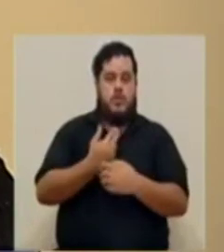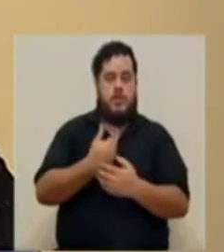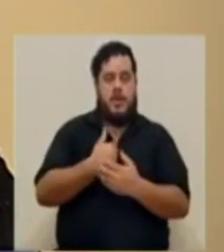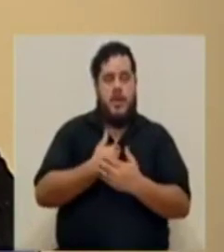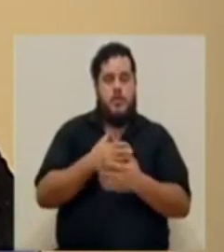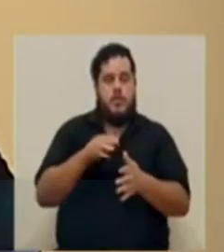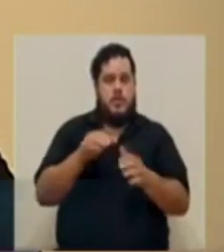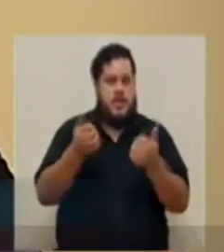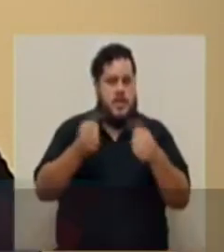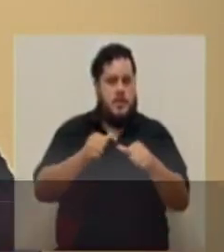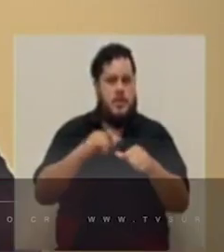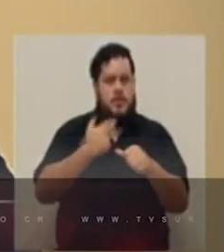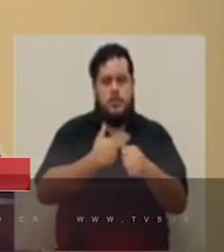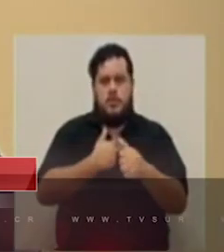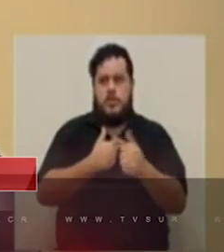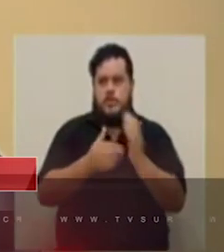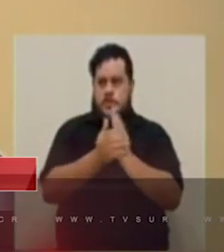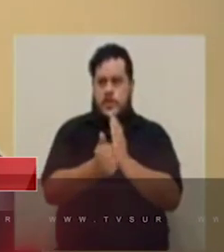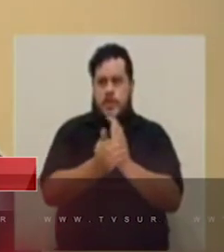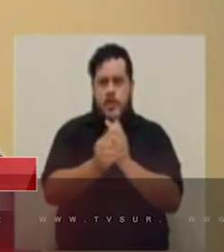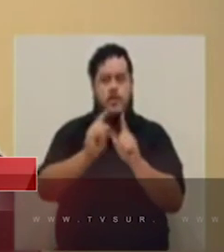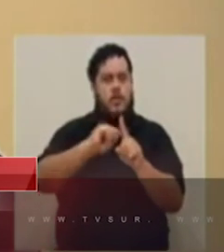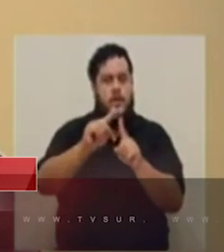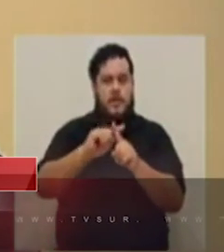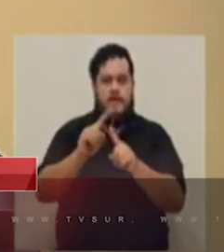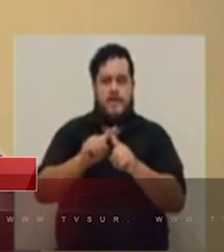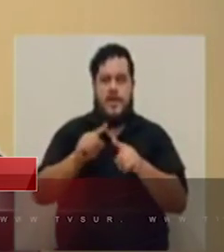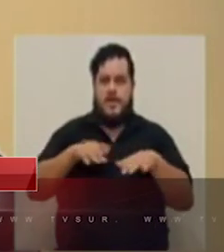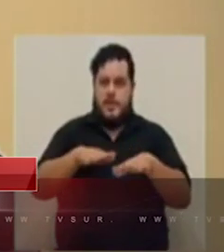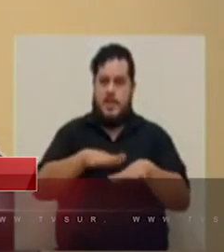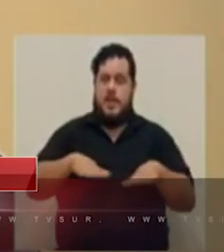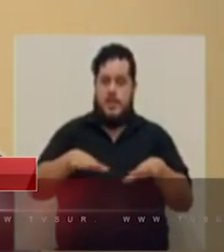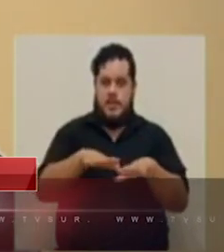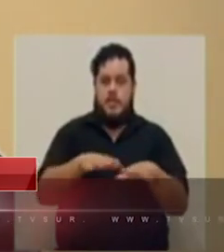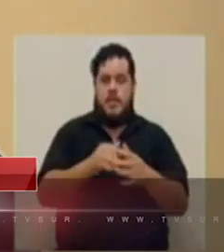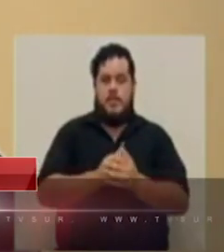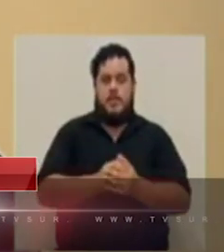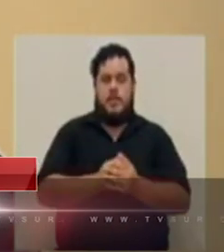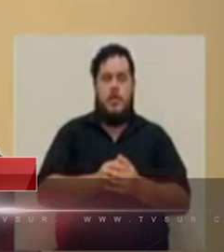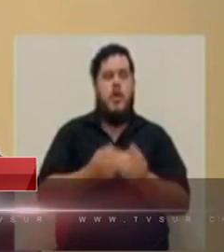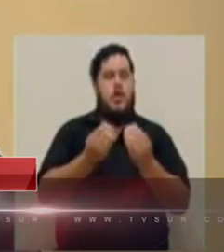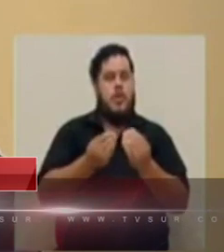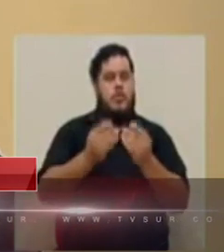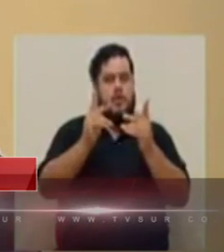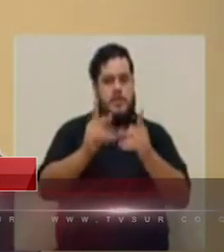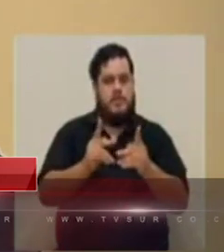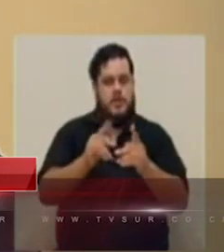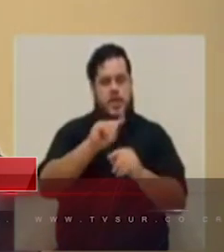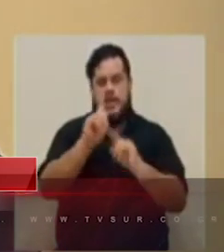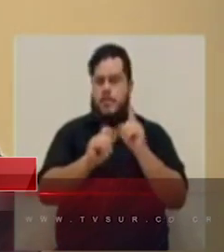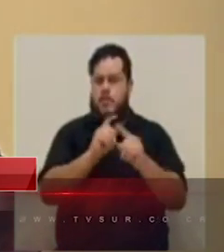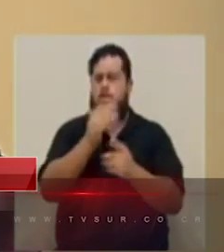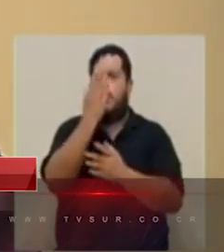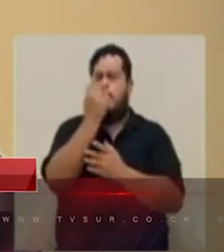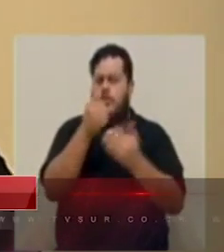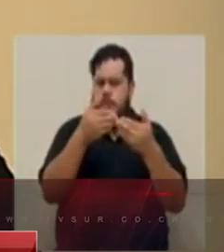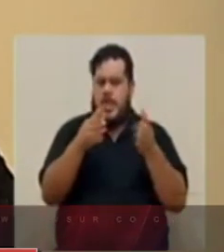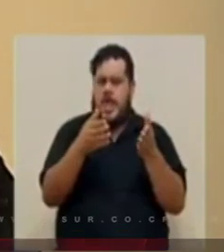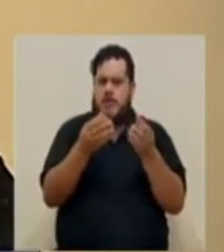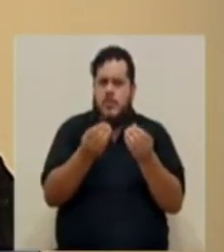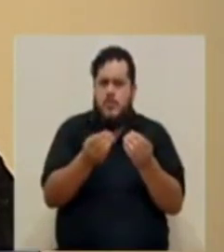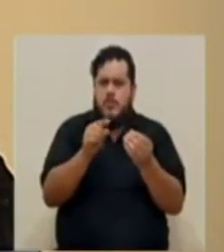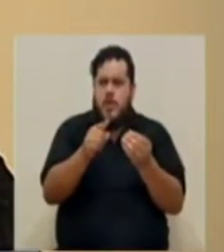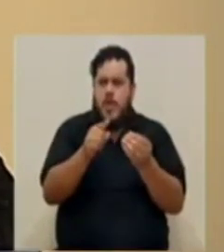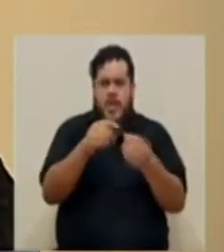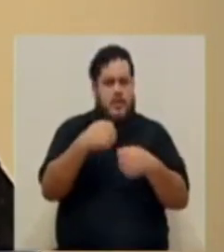hemos ido habilitando diferentes espacios, muchas personas se preguntan, bueno, ¿por qué abren tanto y esto